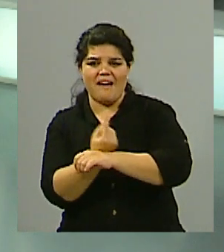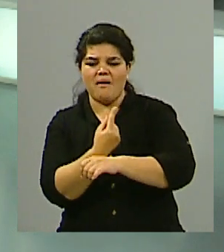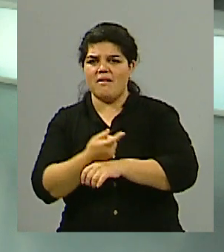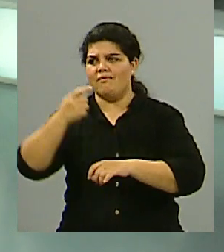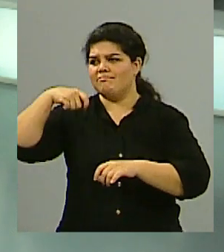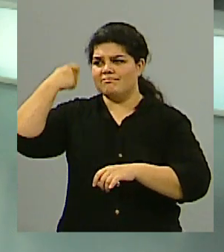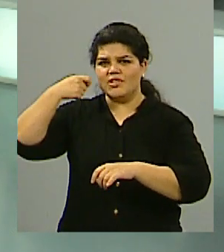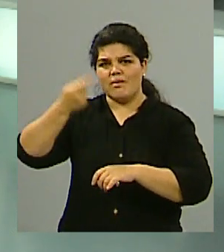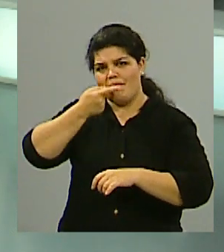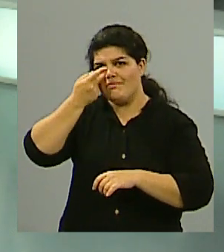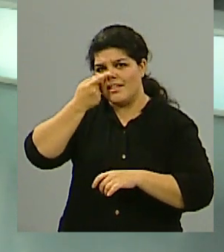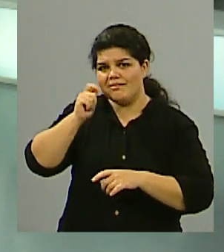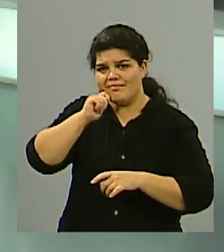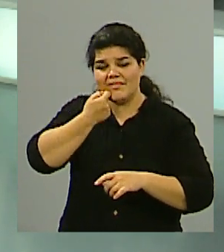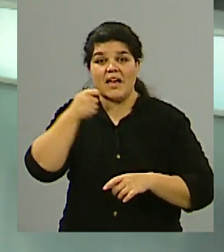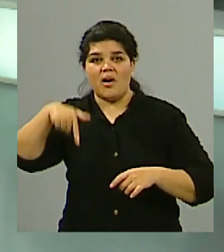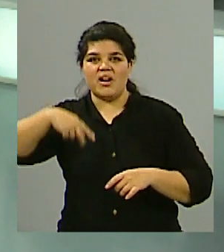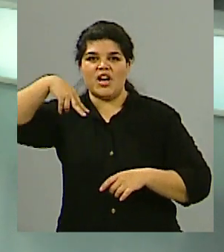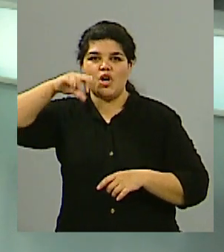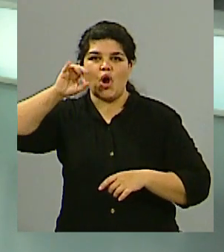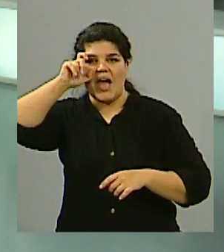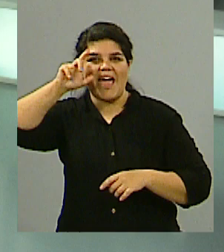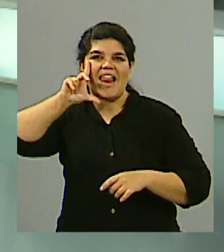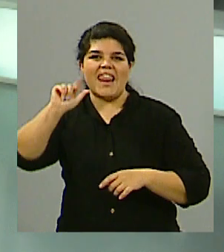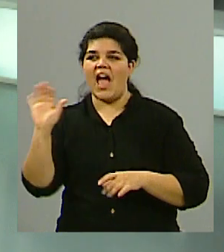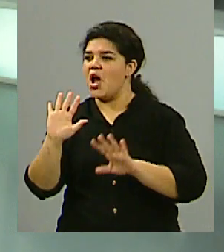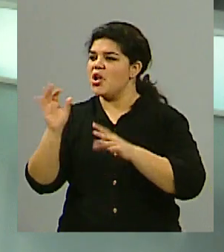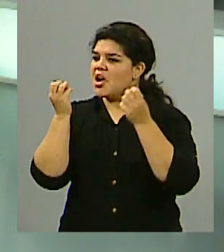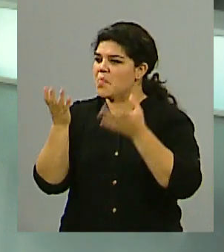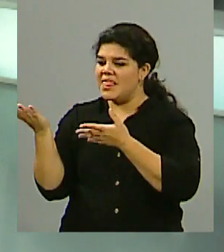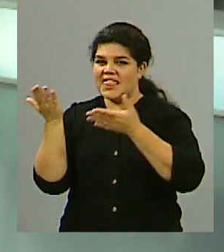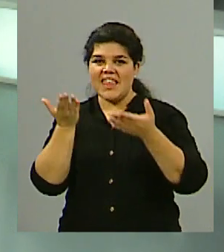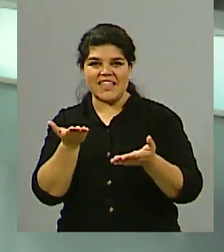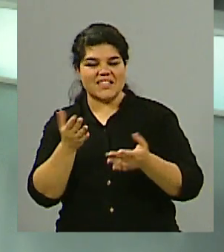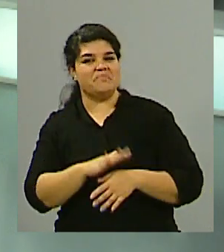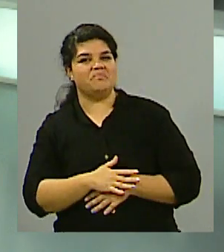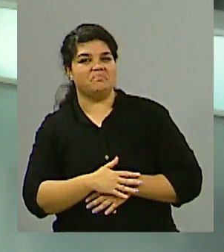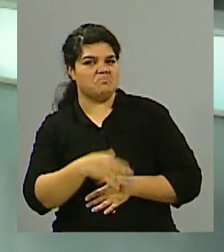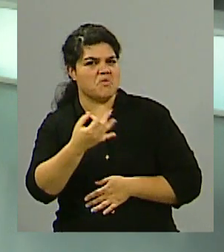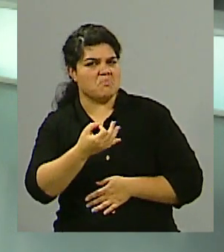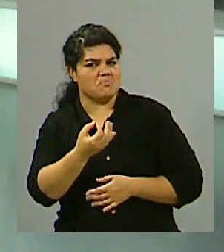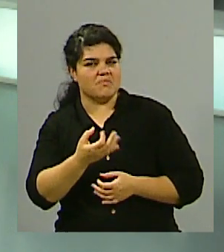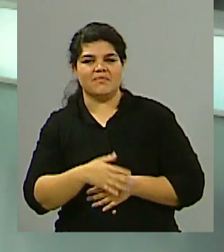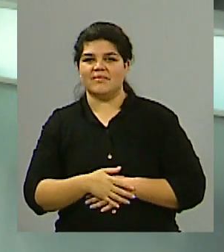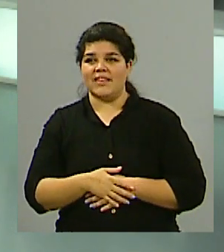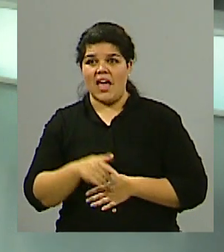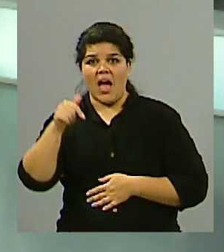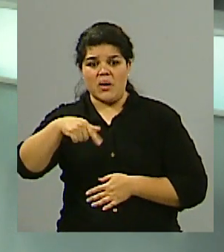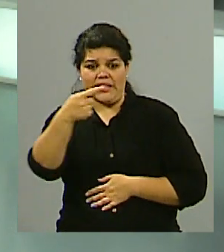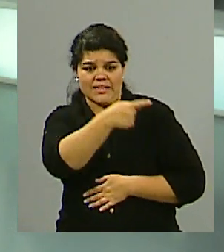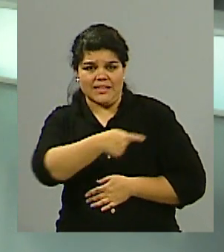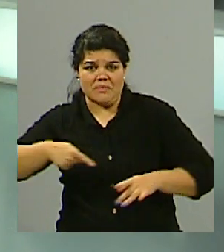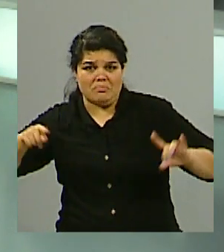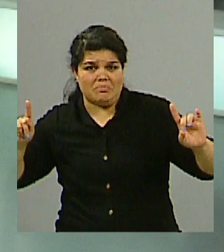muy interesante. Estamos con Noelia Delgado. ¿Qué tal, Noelia? ¿Cómo estás? ¿Cómo estás, Claudia? Muy bien. Bueno, muy bien. Empezando una semana también bastante corta